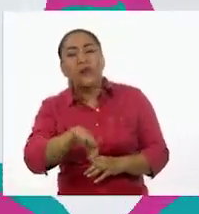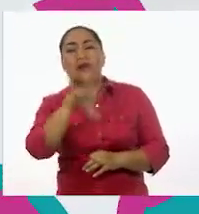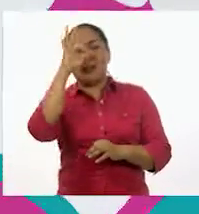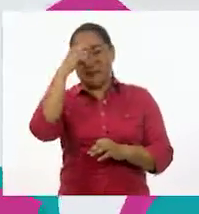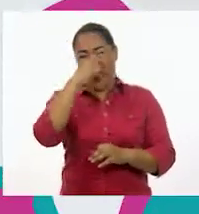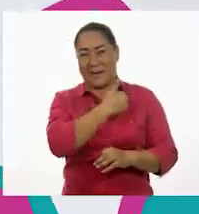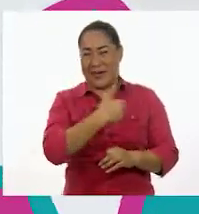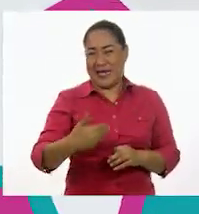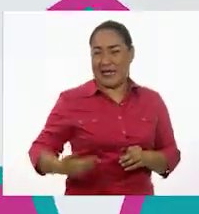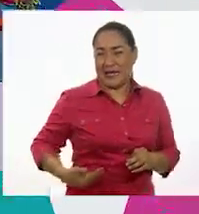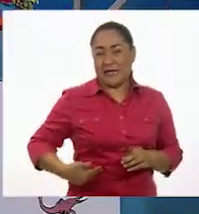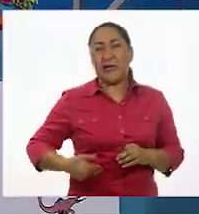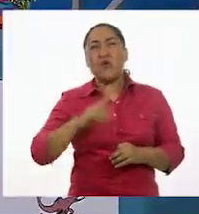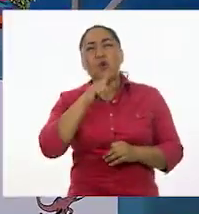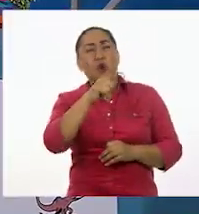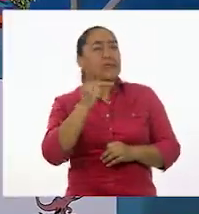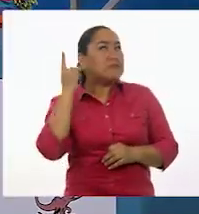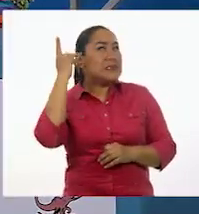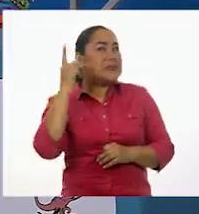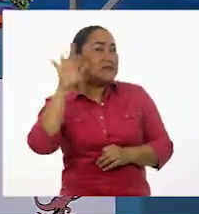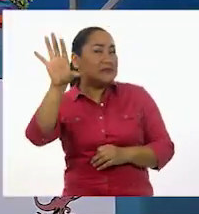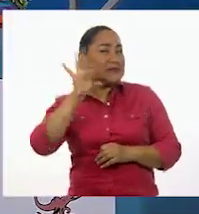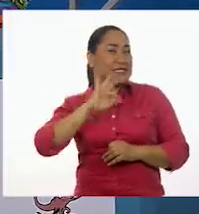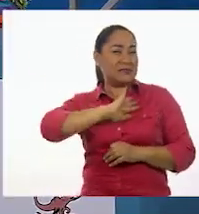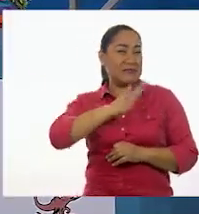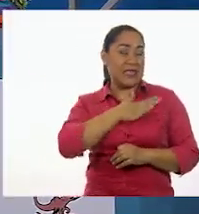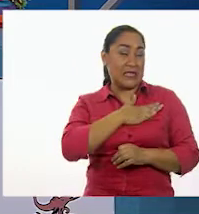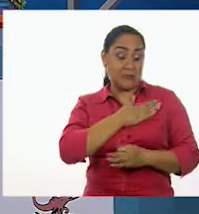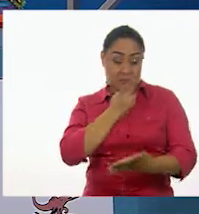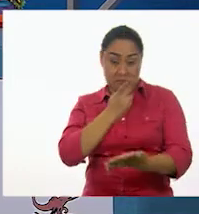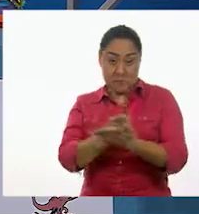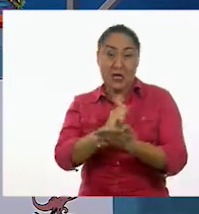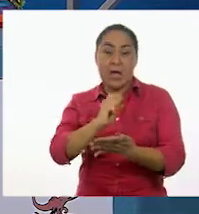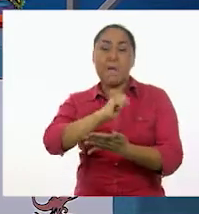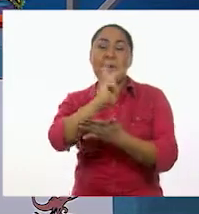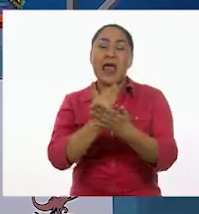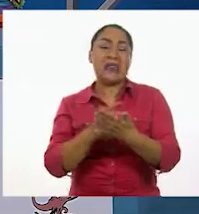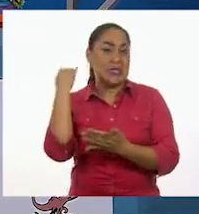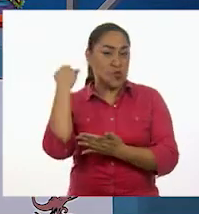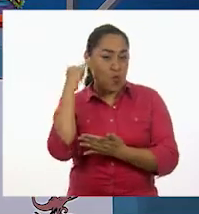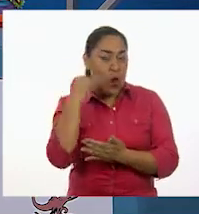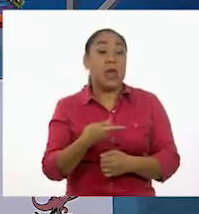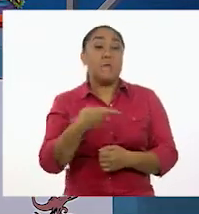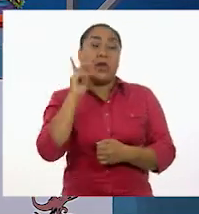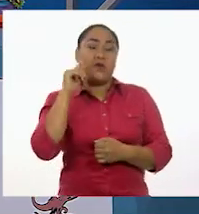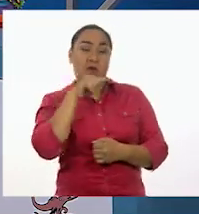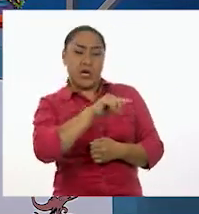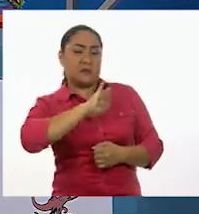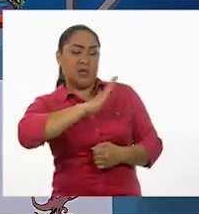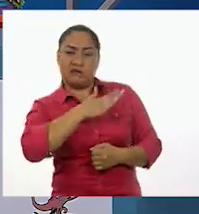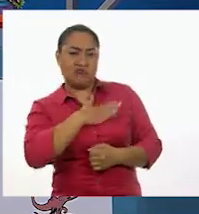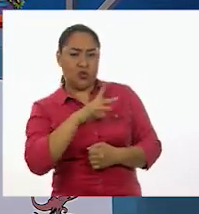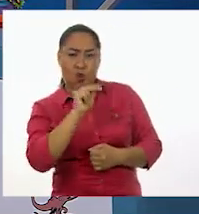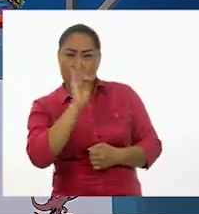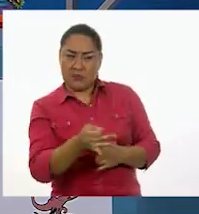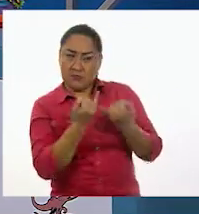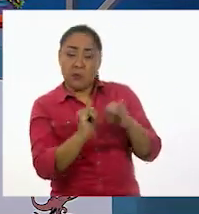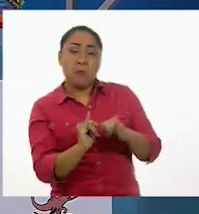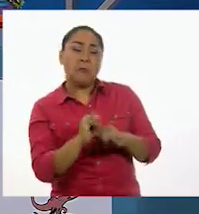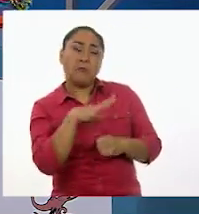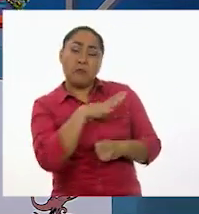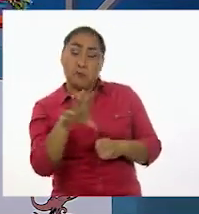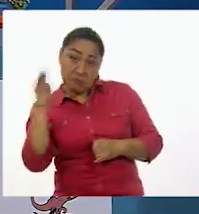ese cargo fuera un príncipe de España. Eso decía el Plan de Iguala. Pero como España no reconocía nuestra independencia, no envió a nadie a ocupar